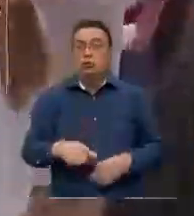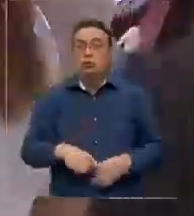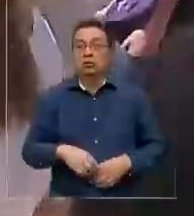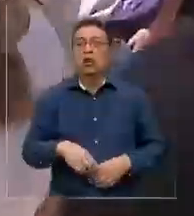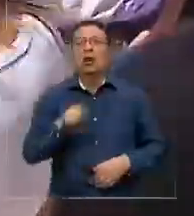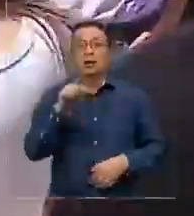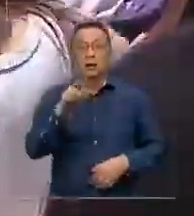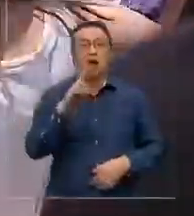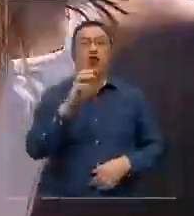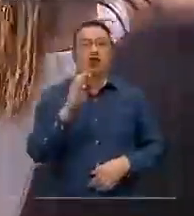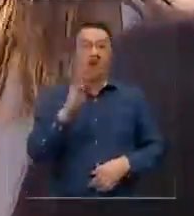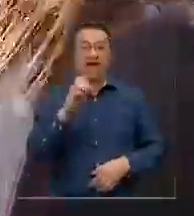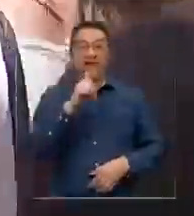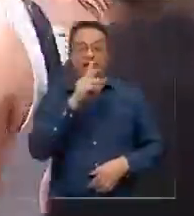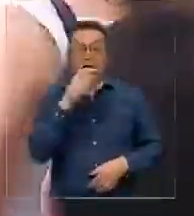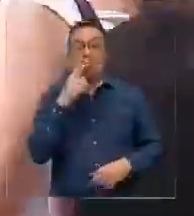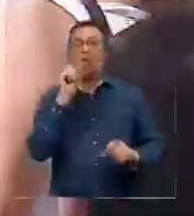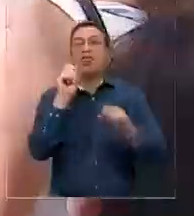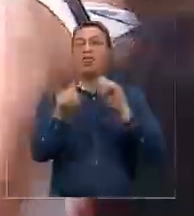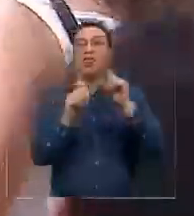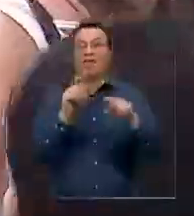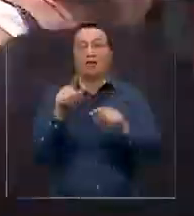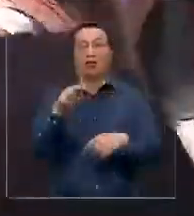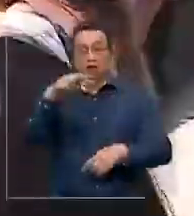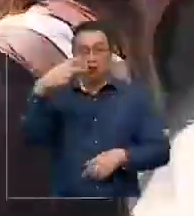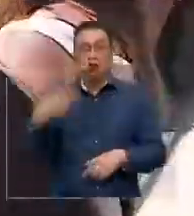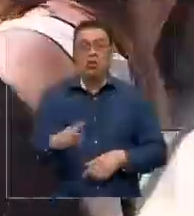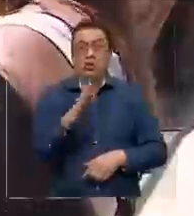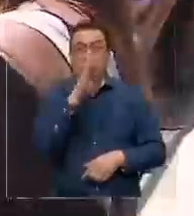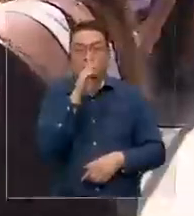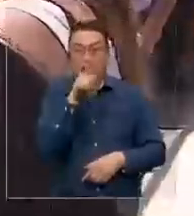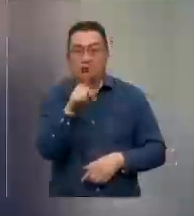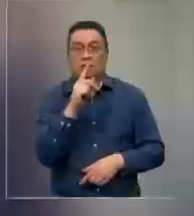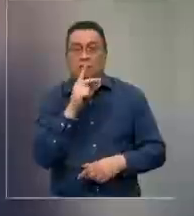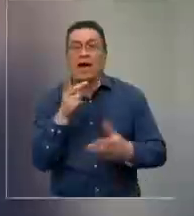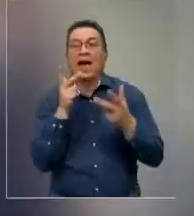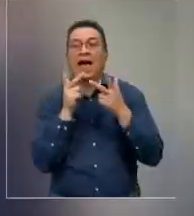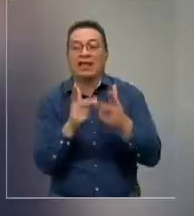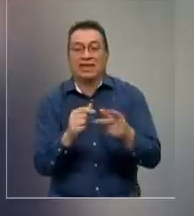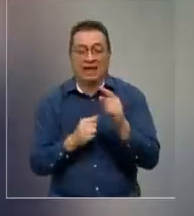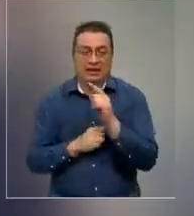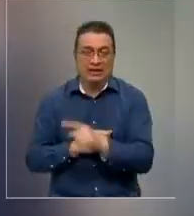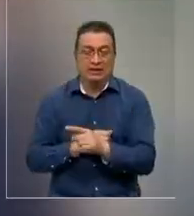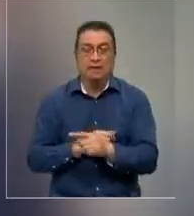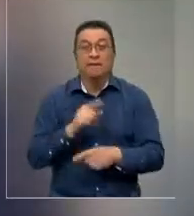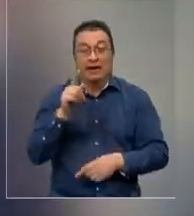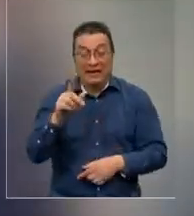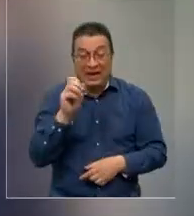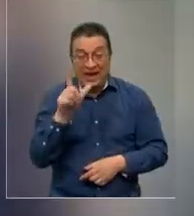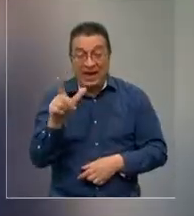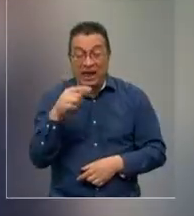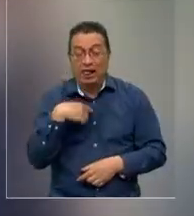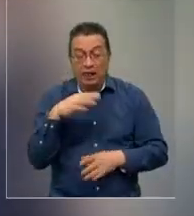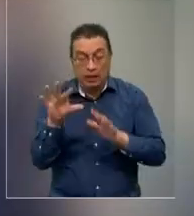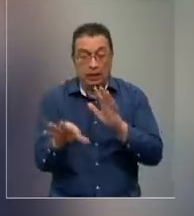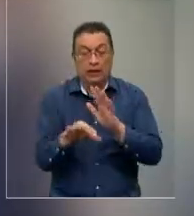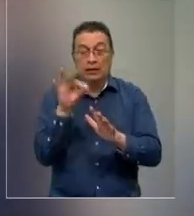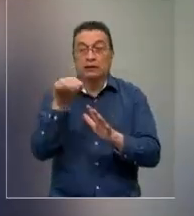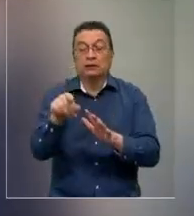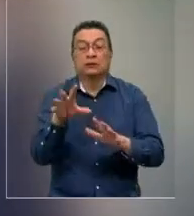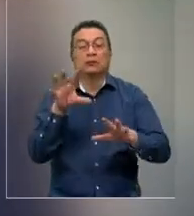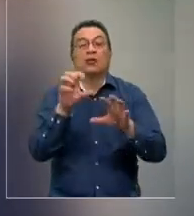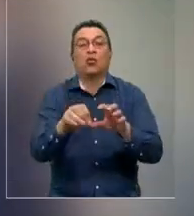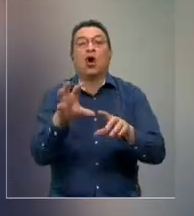roberto ofrece defiende es el dueño del perro señalado como el atacante de carmen gloria fue él quien la encontró cuando era